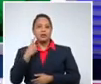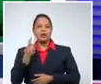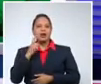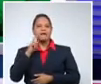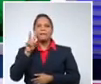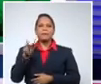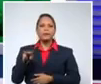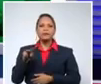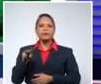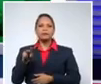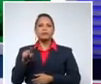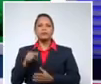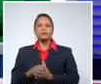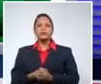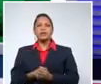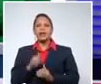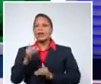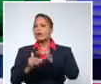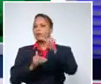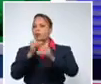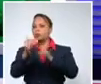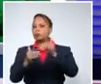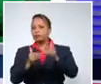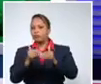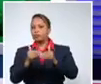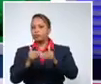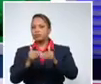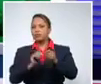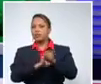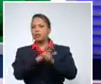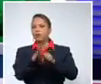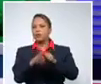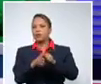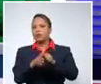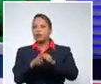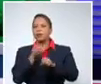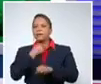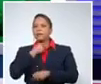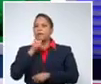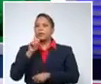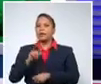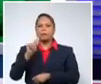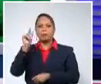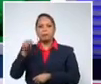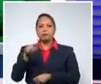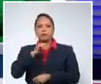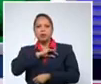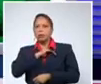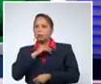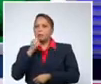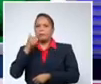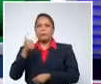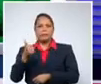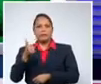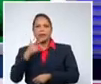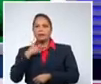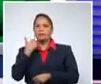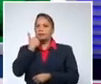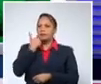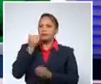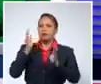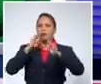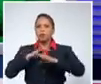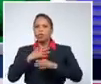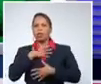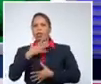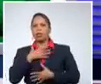los pacientes que la evolución de la enfermedad es asintomático o es leve el número de